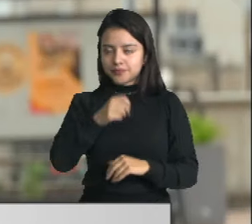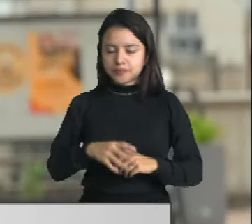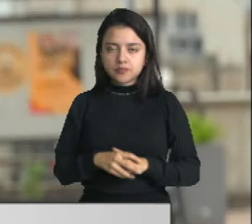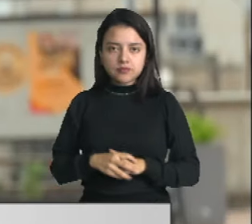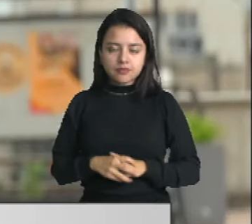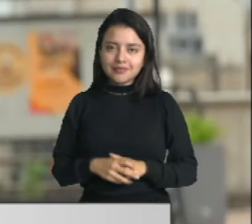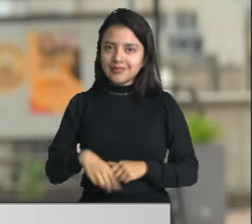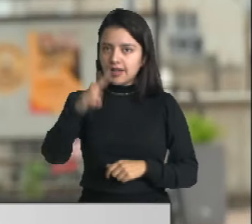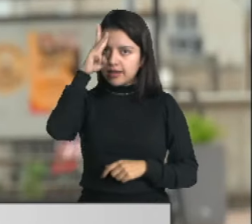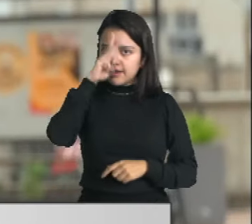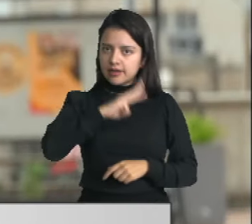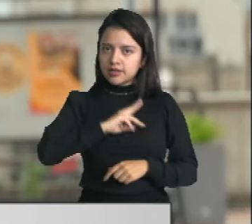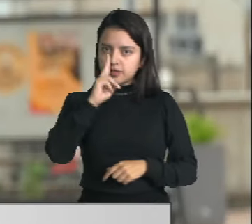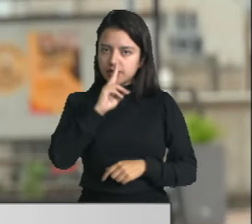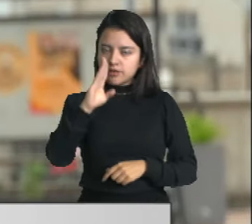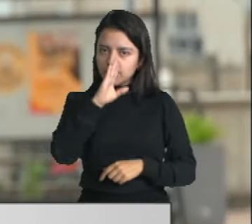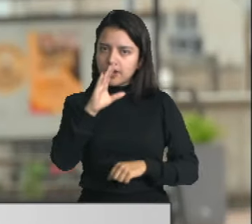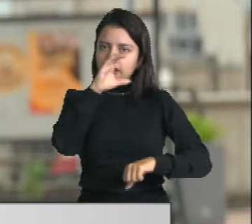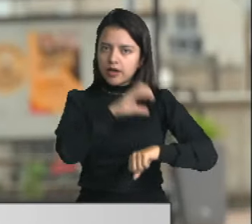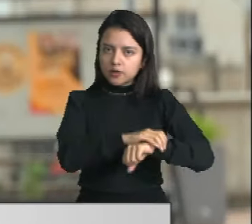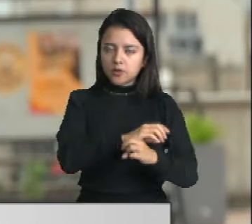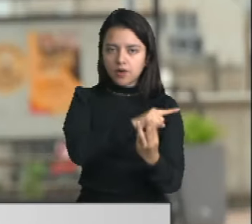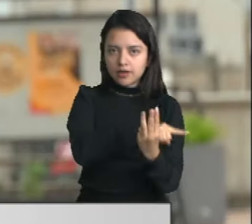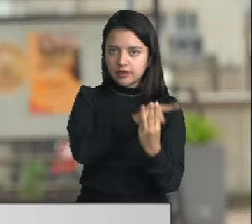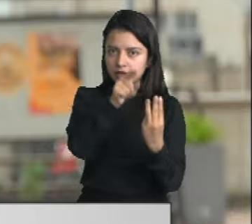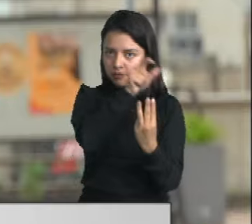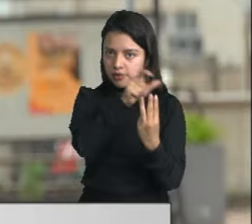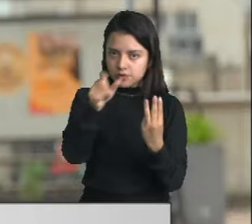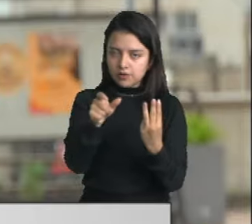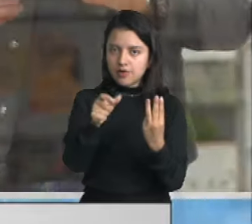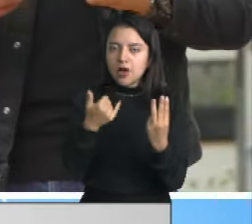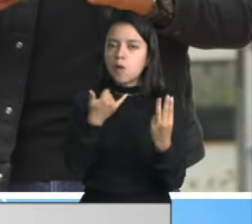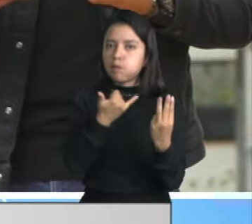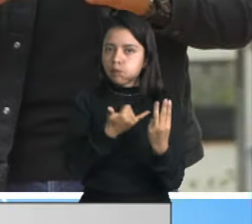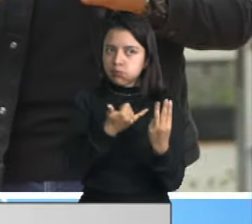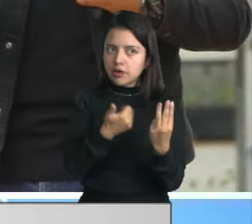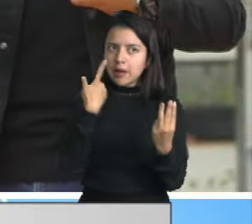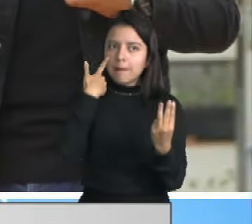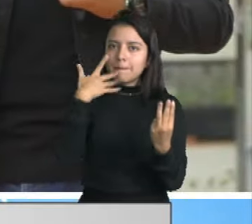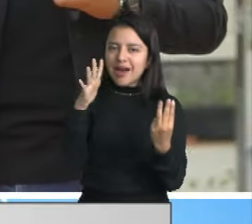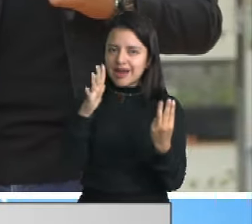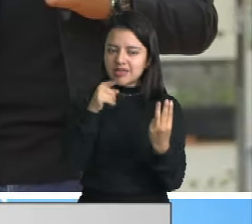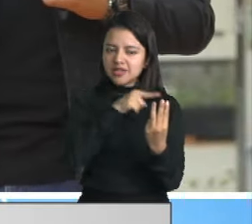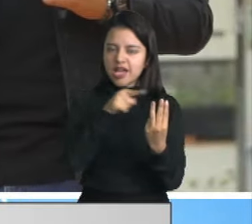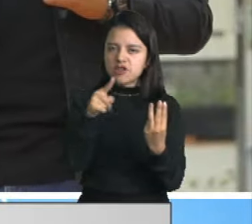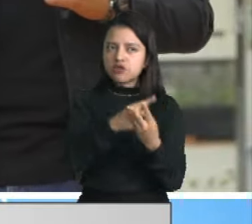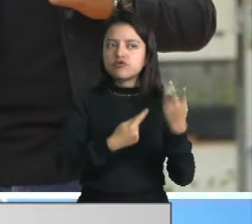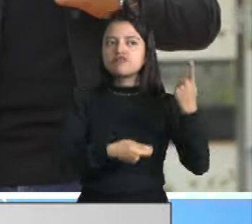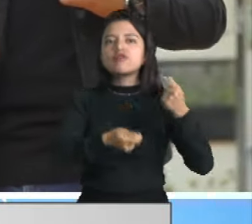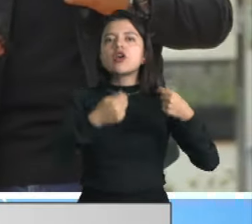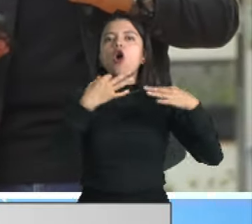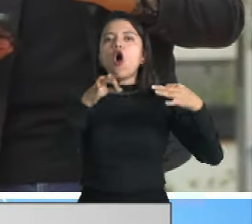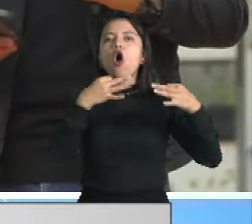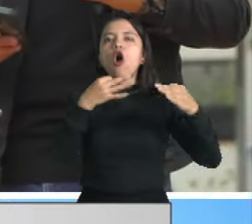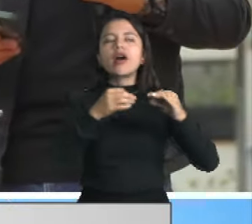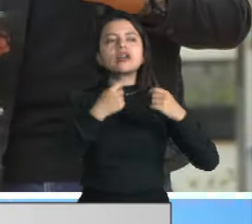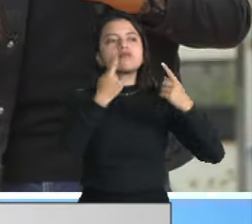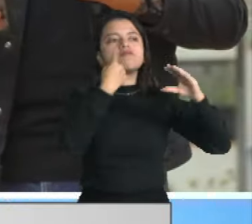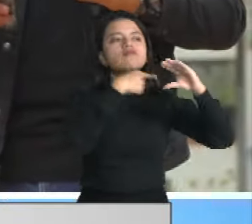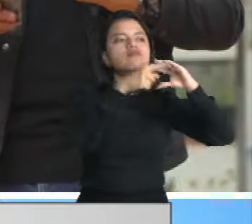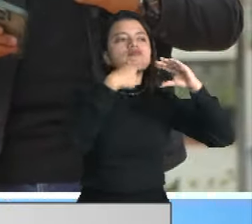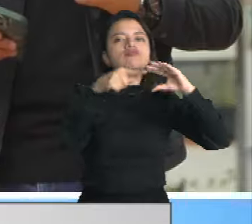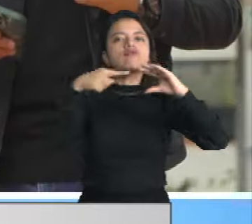Nacional capturó a tres sujetos quienes son señalados en este momento de estar distribuyendo material de intendencia,